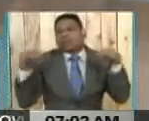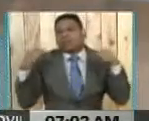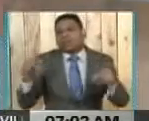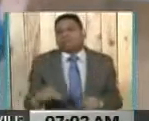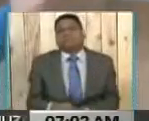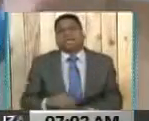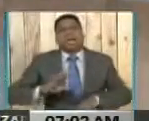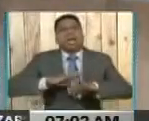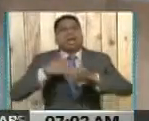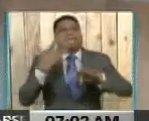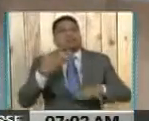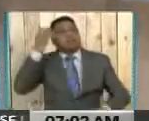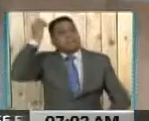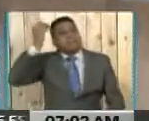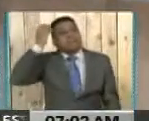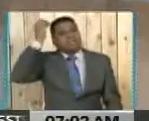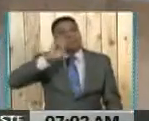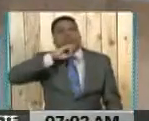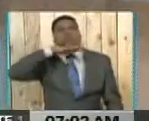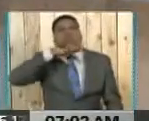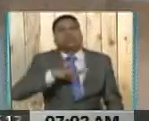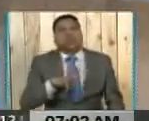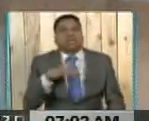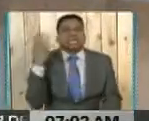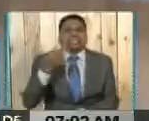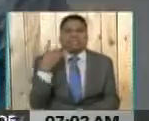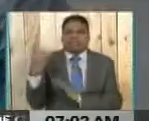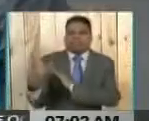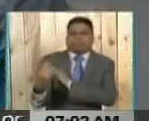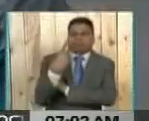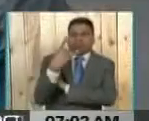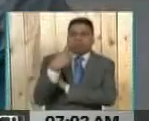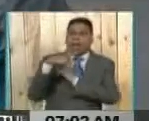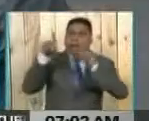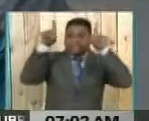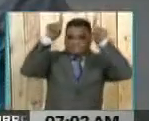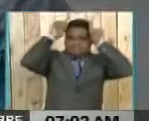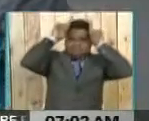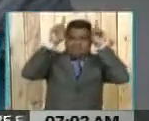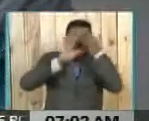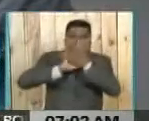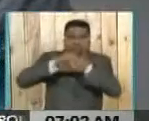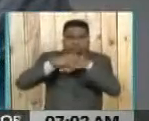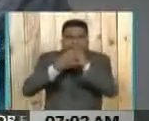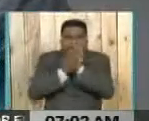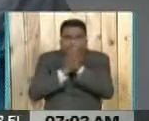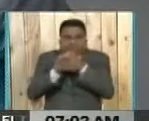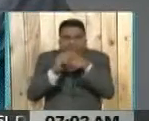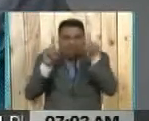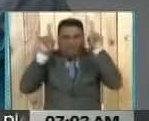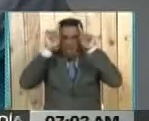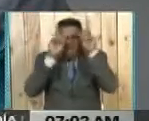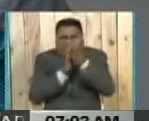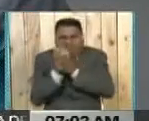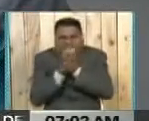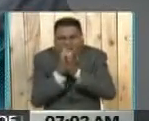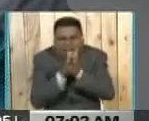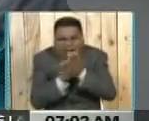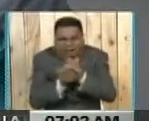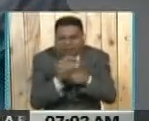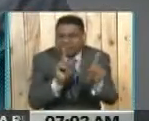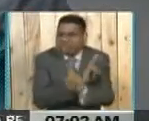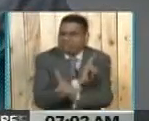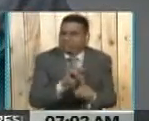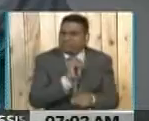pensamiento históricamente ha sido tan satanizado? ¿Tan satanizado? Ah, bueno, porque detrás de